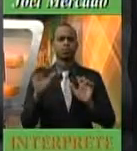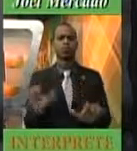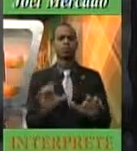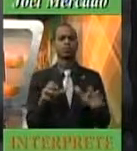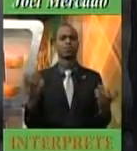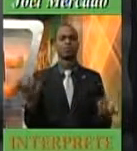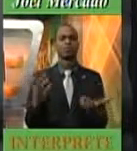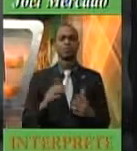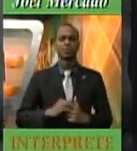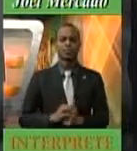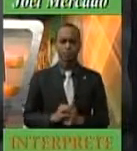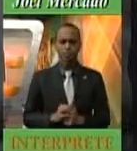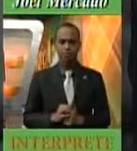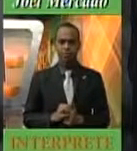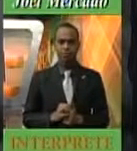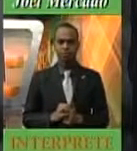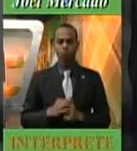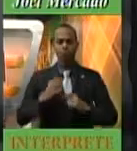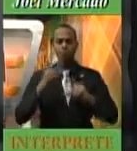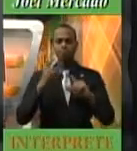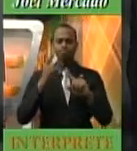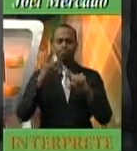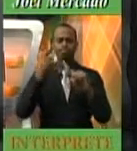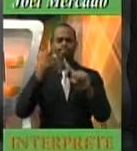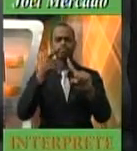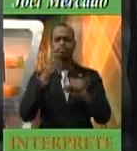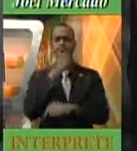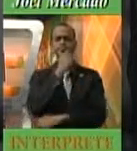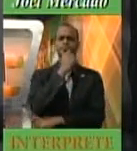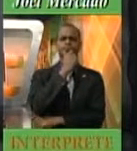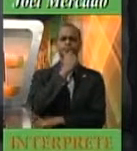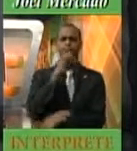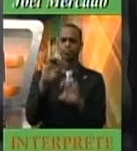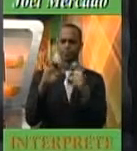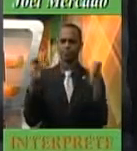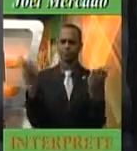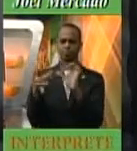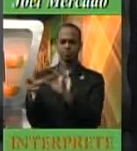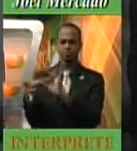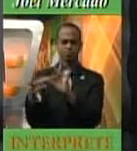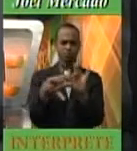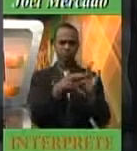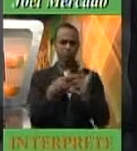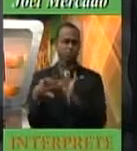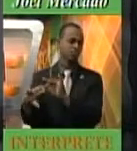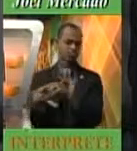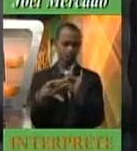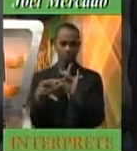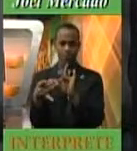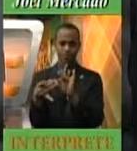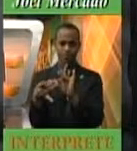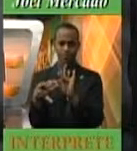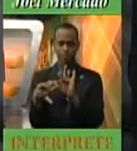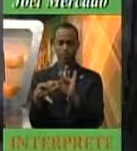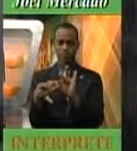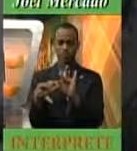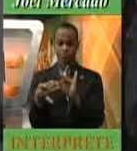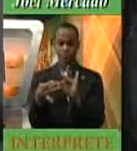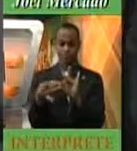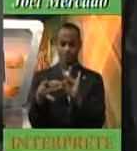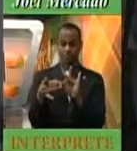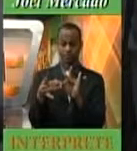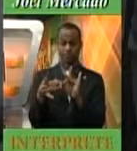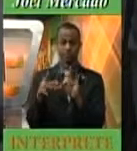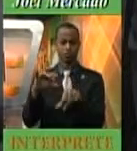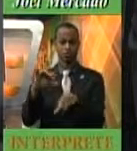trabajamos en CONADIS fue para conformar un equipo. Esa es la visión que tenemos. Y ese equipo